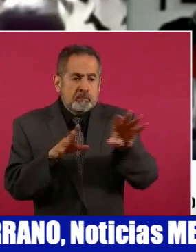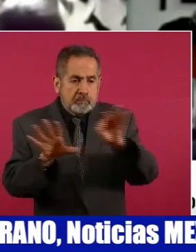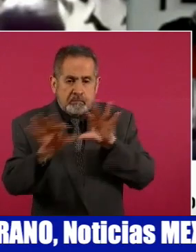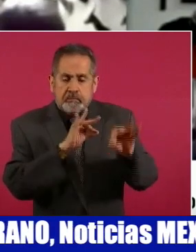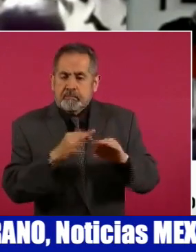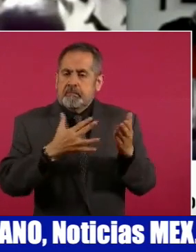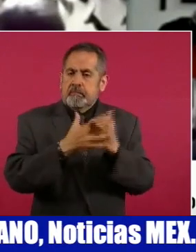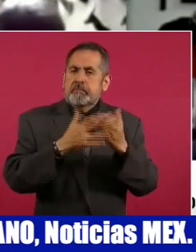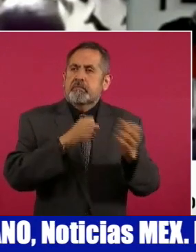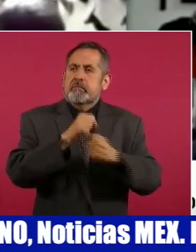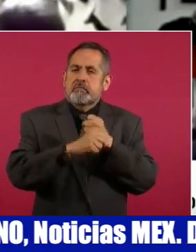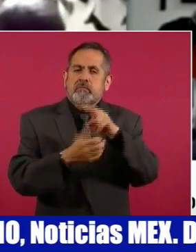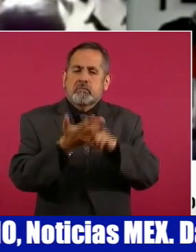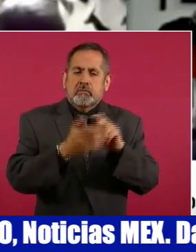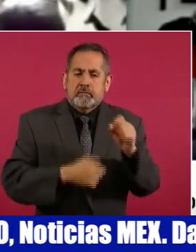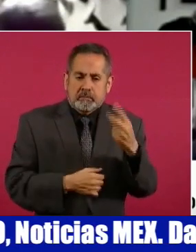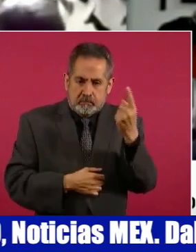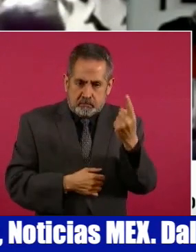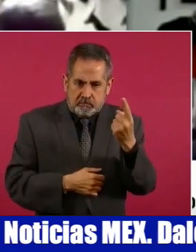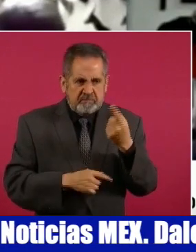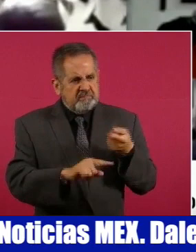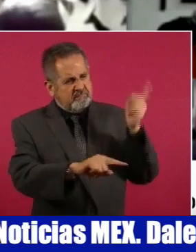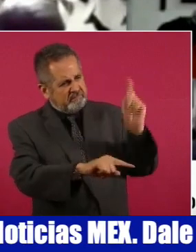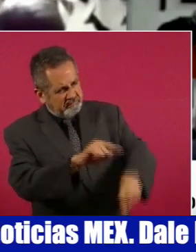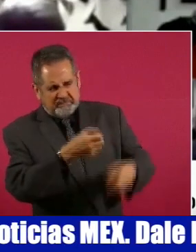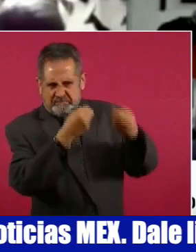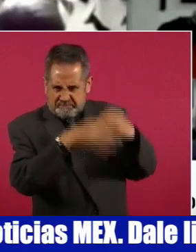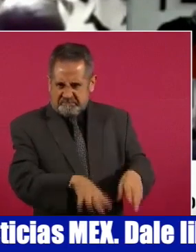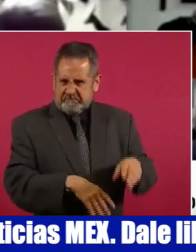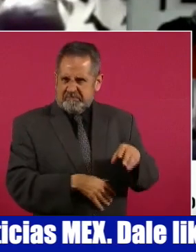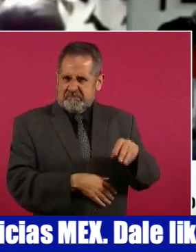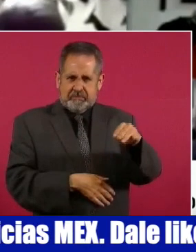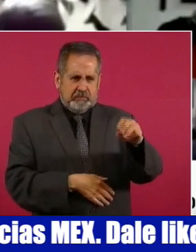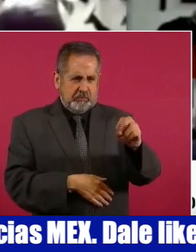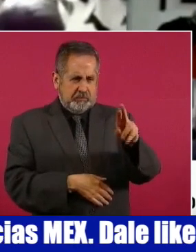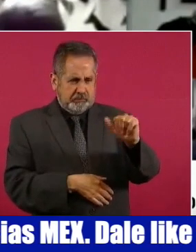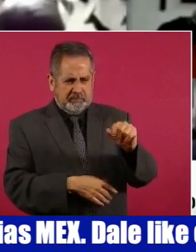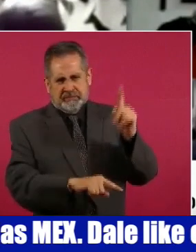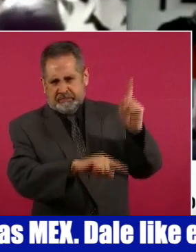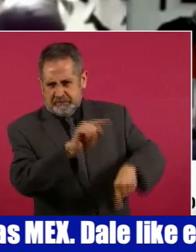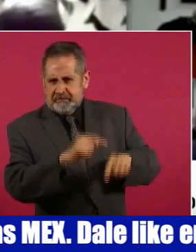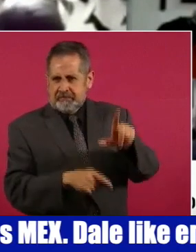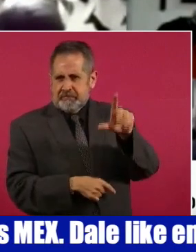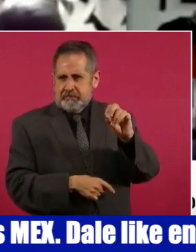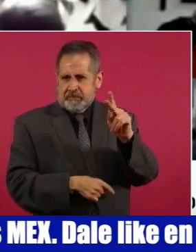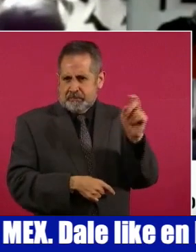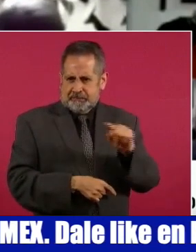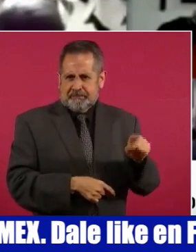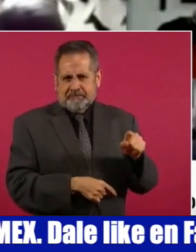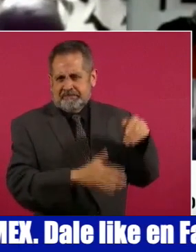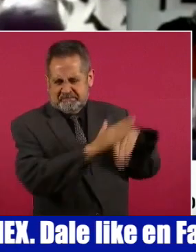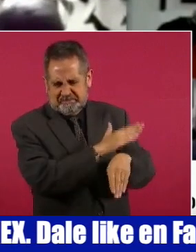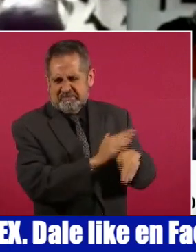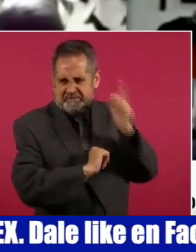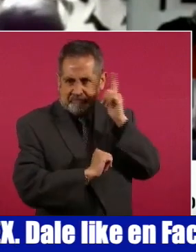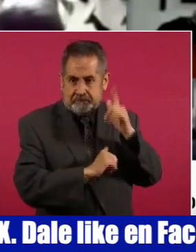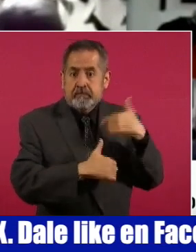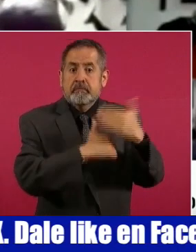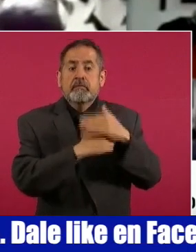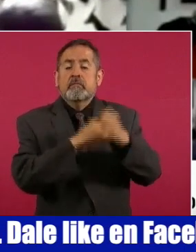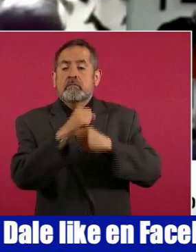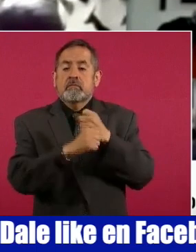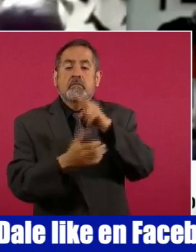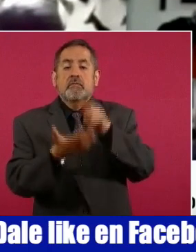intermedias en 21, en donde hay que derrotar a Morena y a López, y luego, en el 22, muy probablemente,